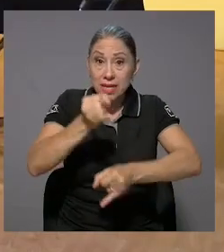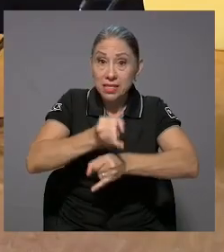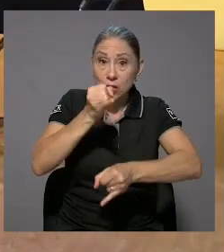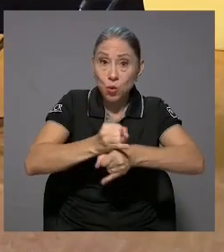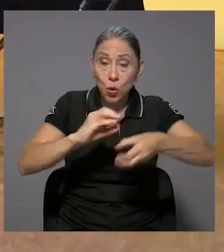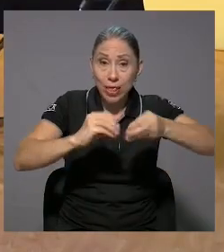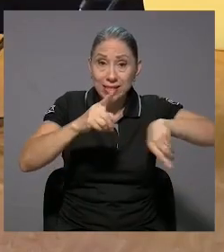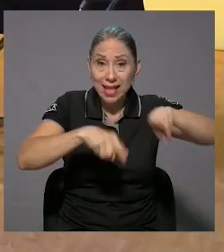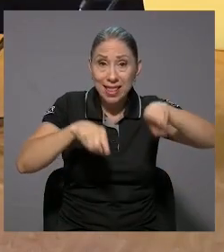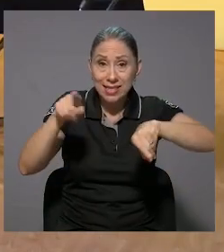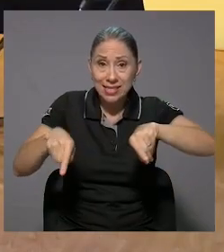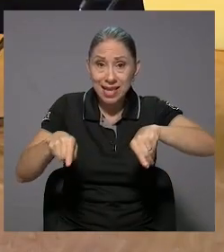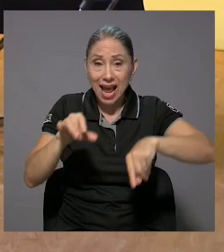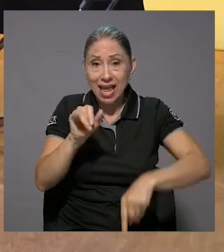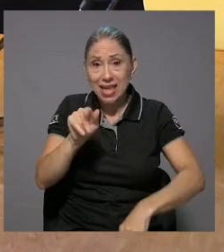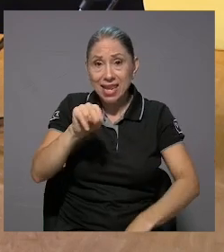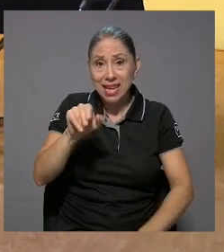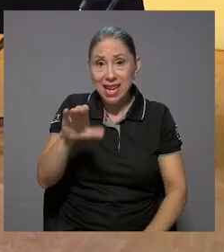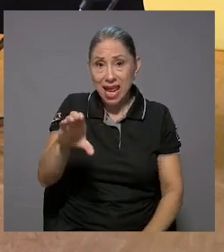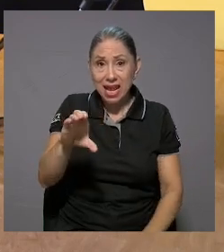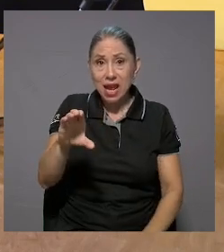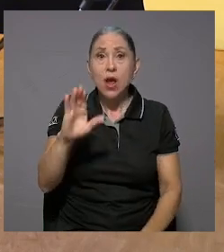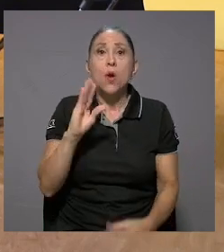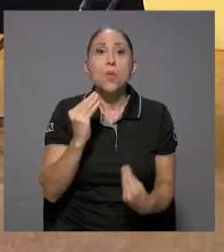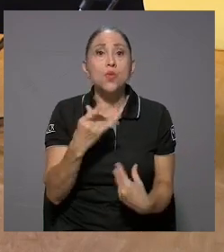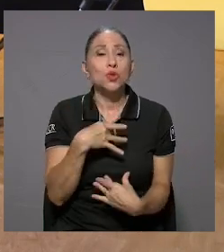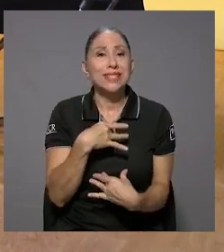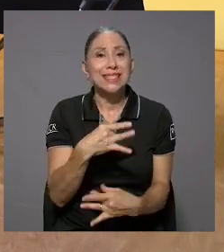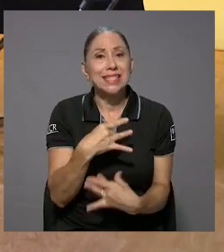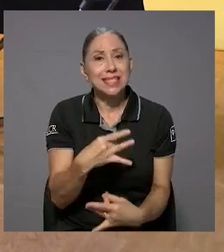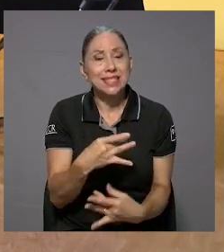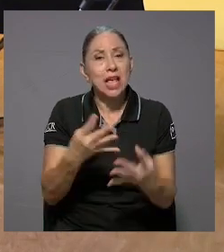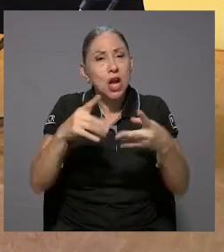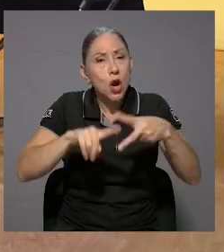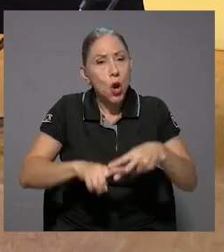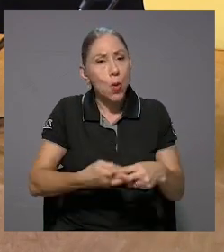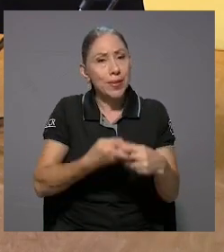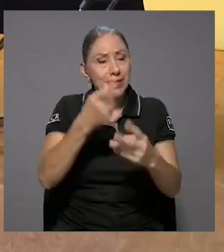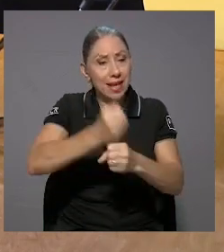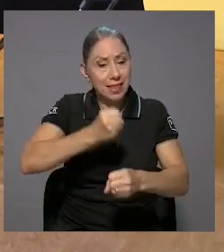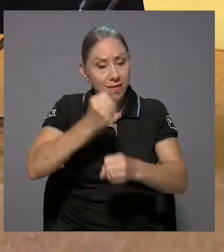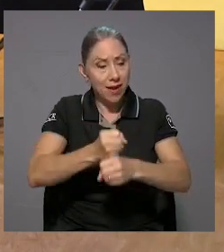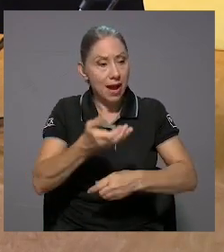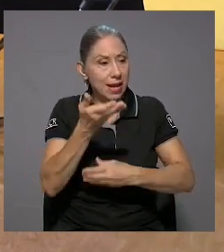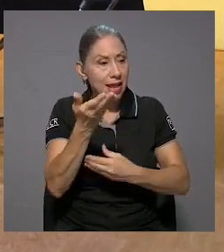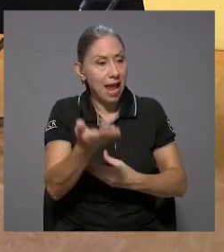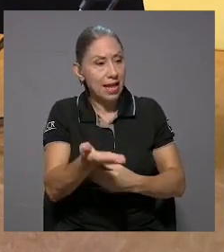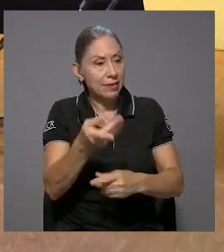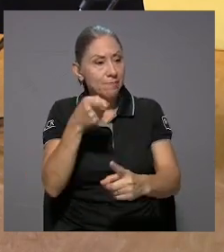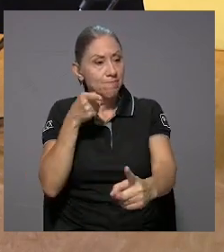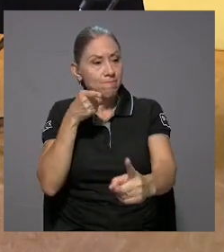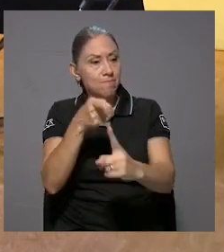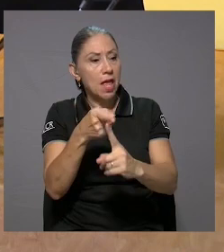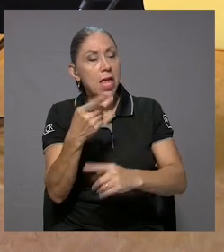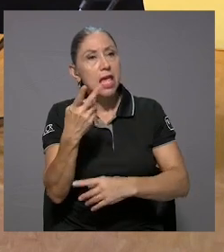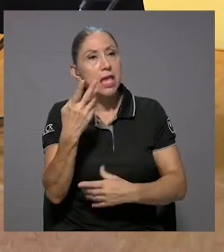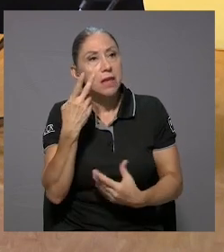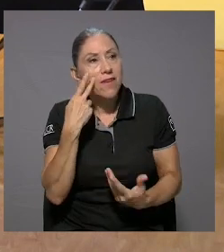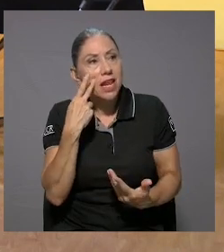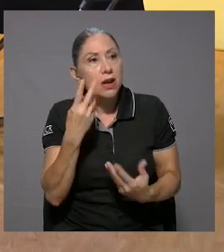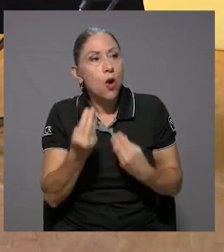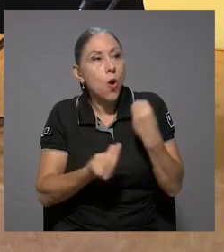del Instituto de Estadística, del INEC, pues de comenzar a trabajar en esta dirección y